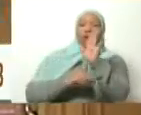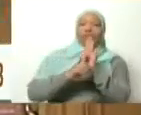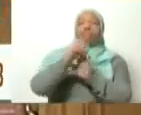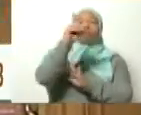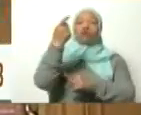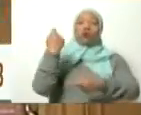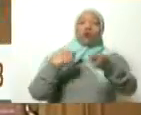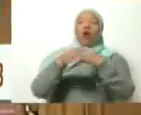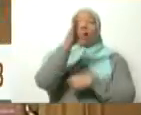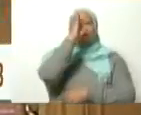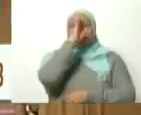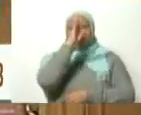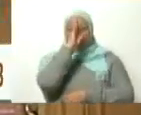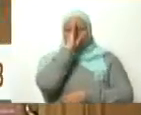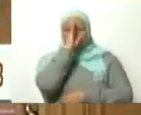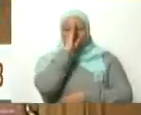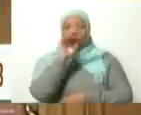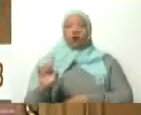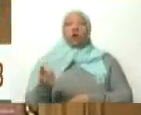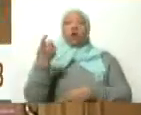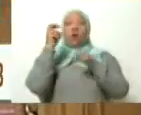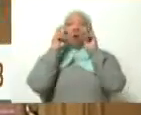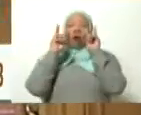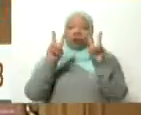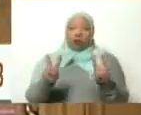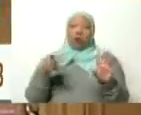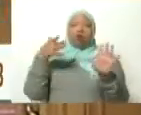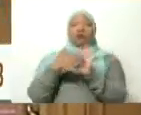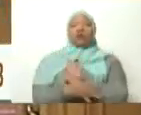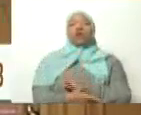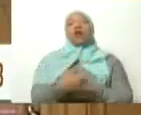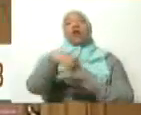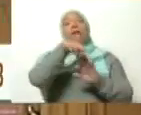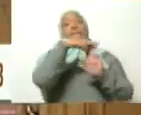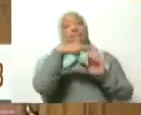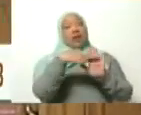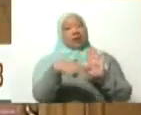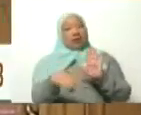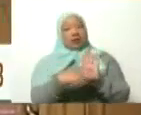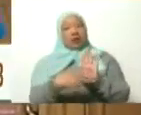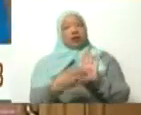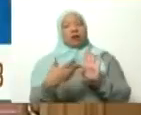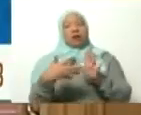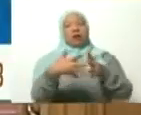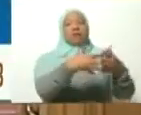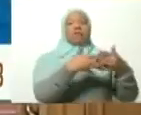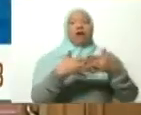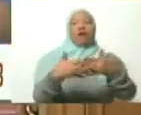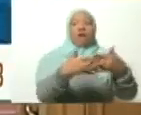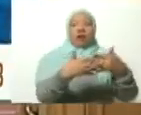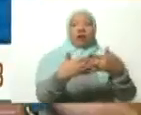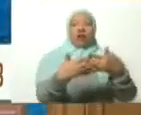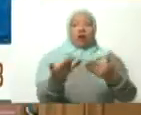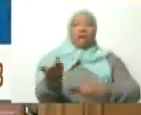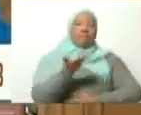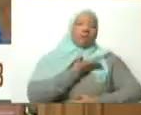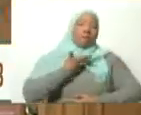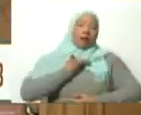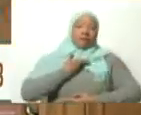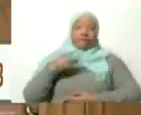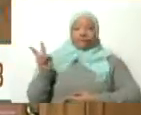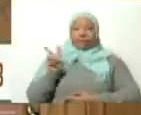contempló la creación de un observatorio sobre las medidas coercitivas unilaterales. Poco entendíamos